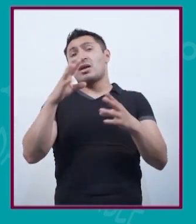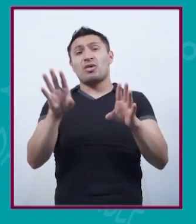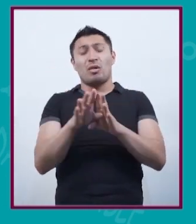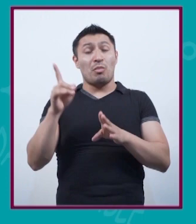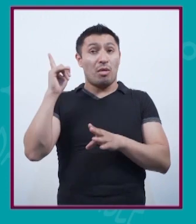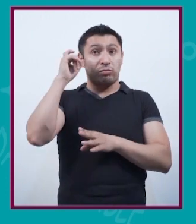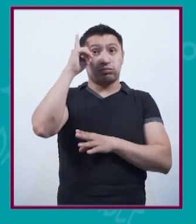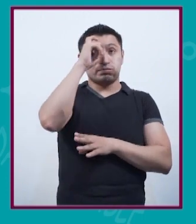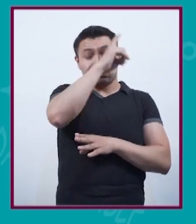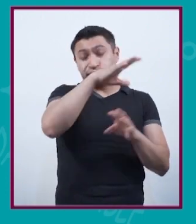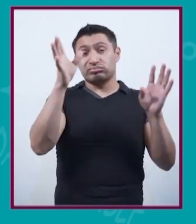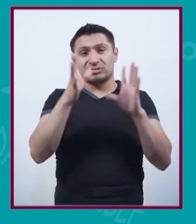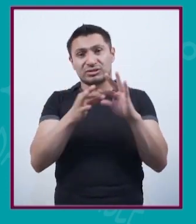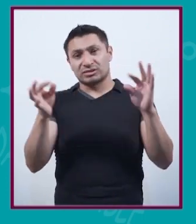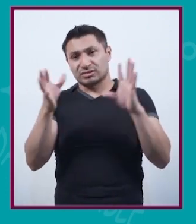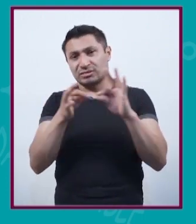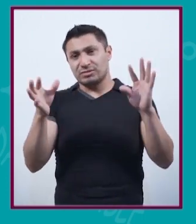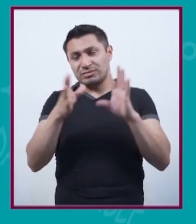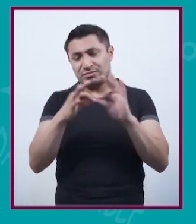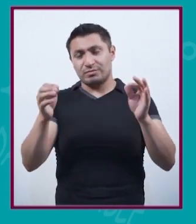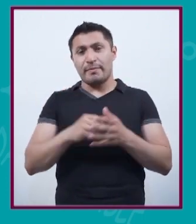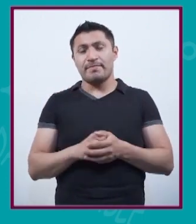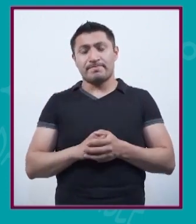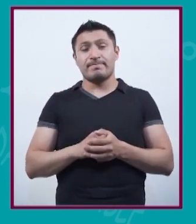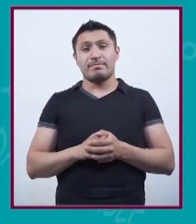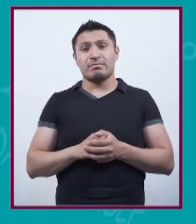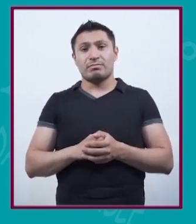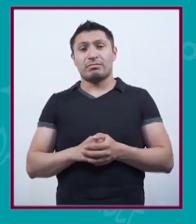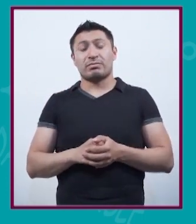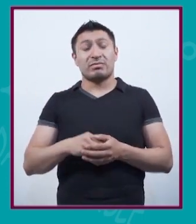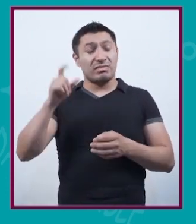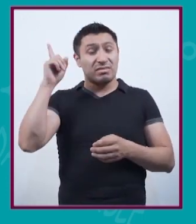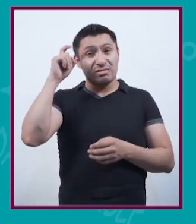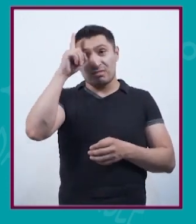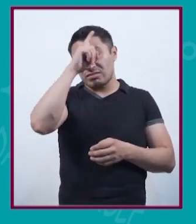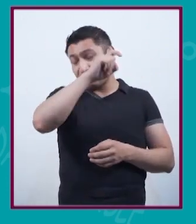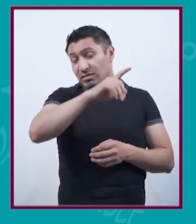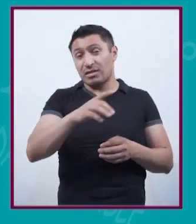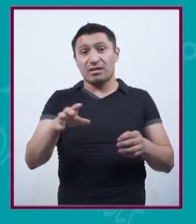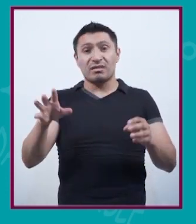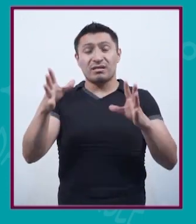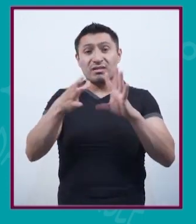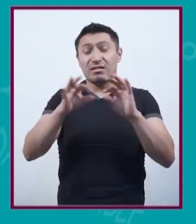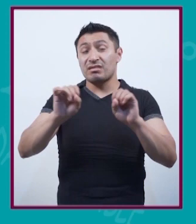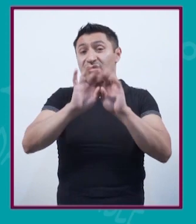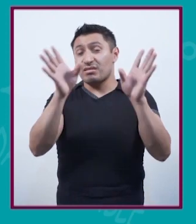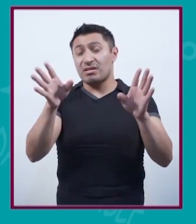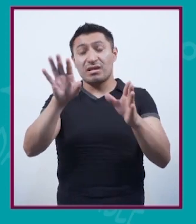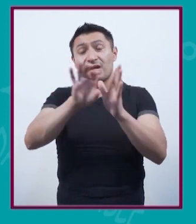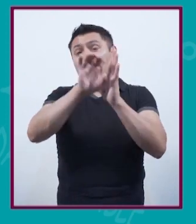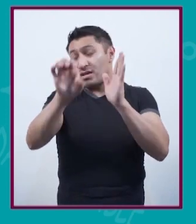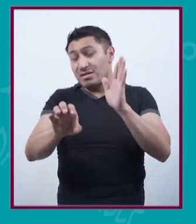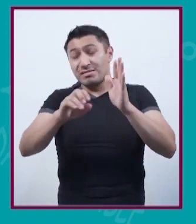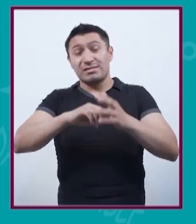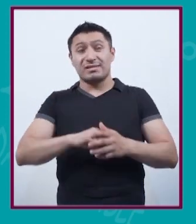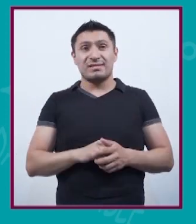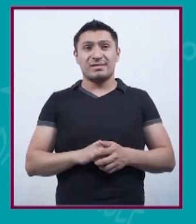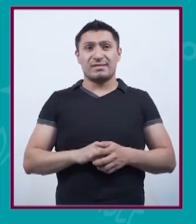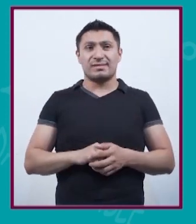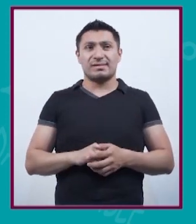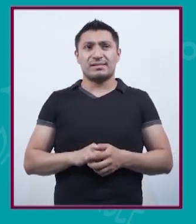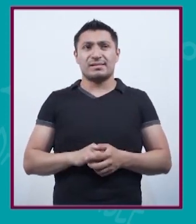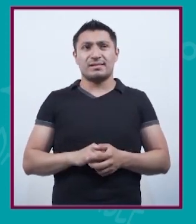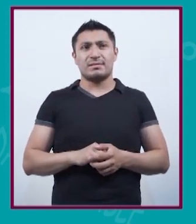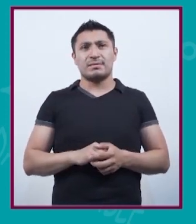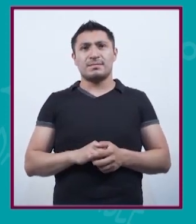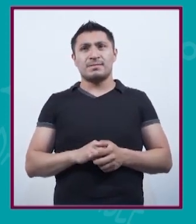pensamiento político y un pensamiento religioso que es muy difícil de encasillar. Es muy, muy difícil de